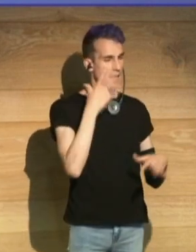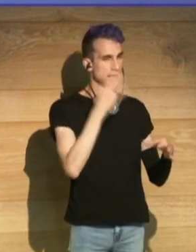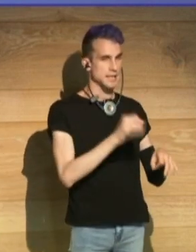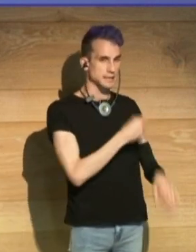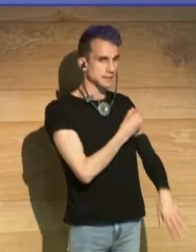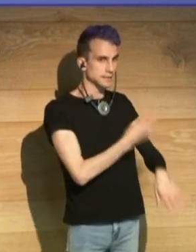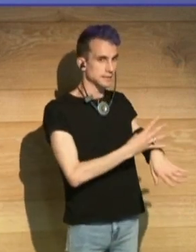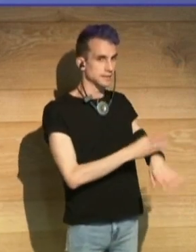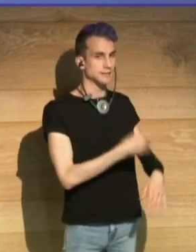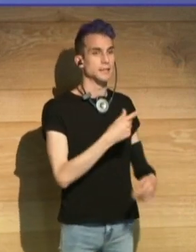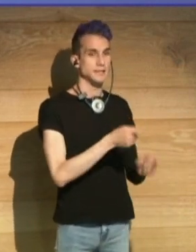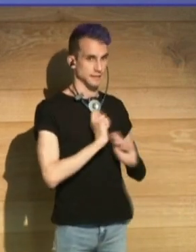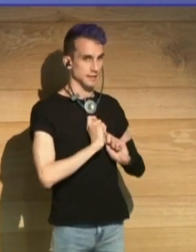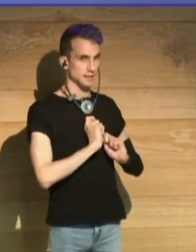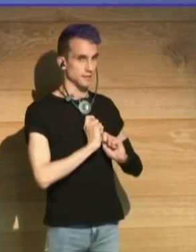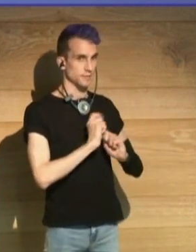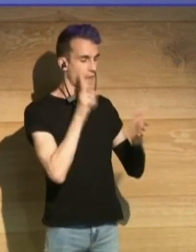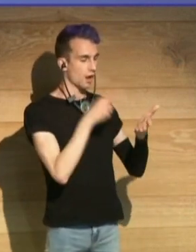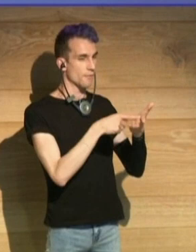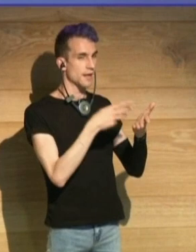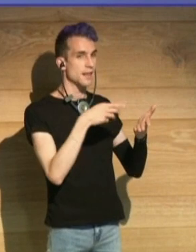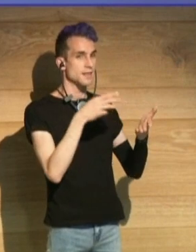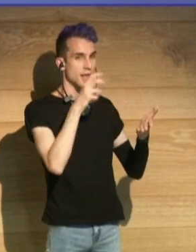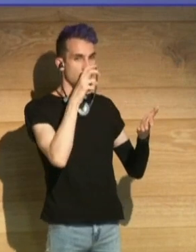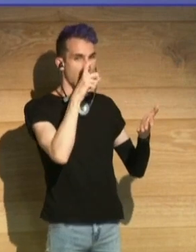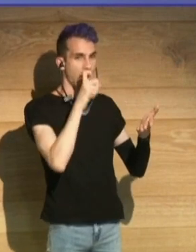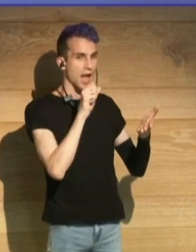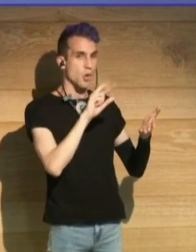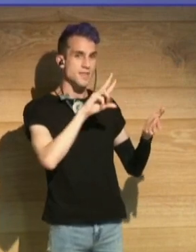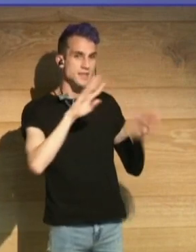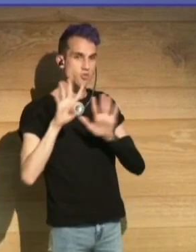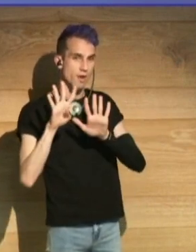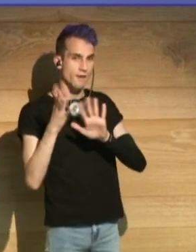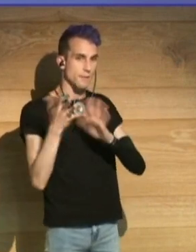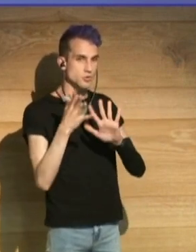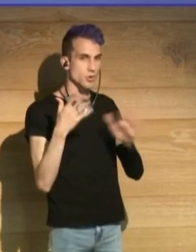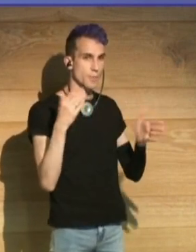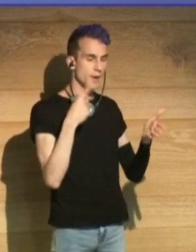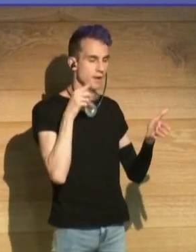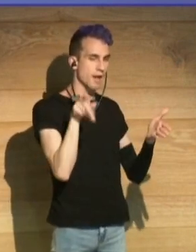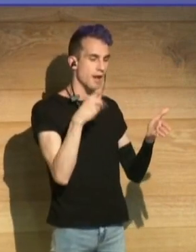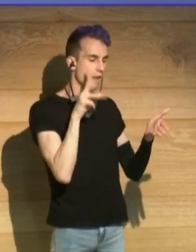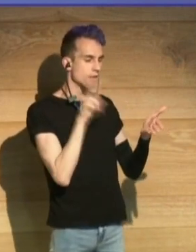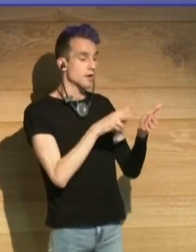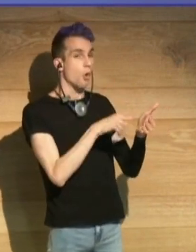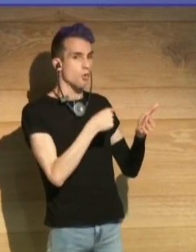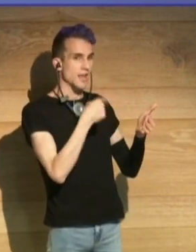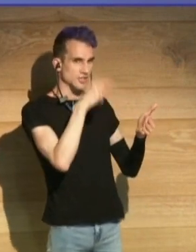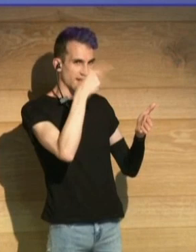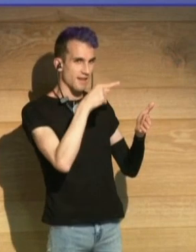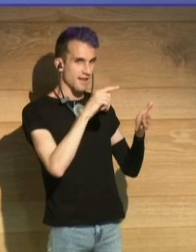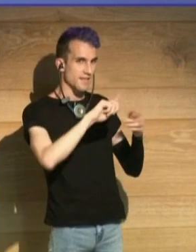leerle cómo en el año 29 o 28 era capaz ya de pronosticar lo que ocurriría en Europa en el año 35. Una figura,